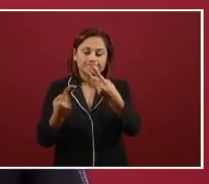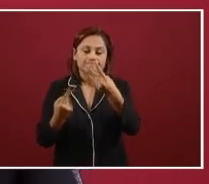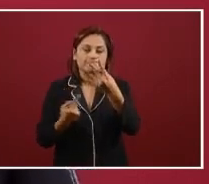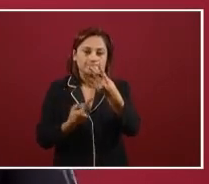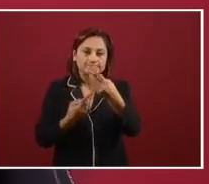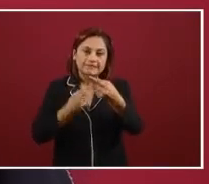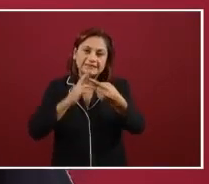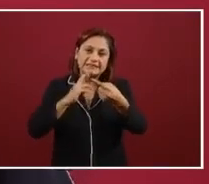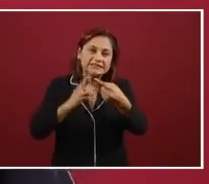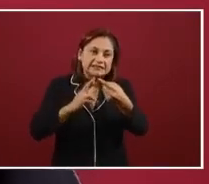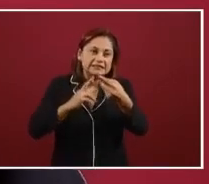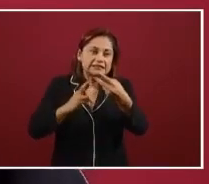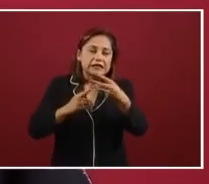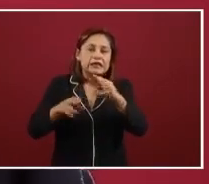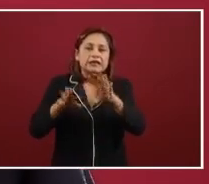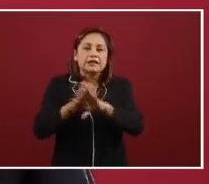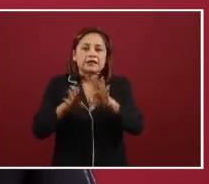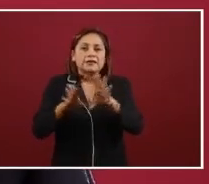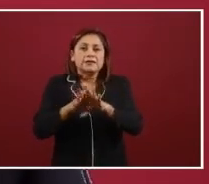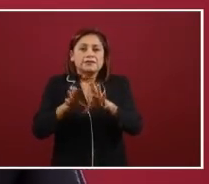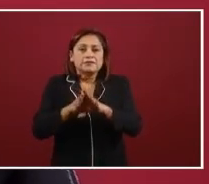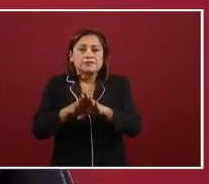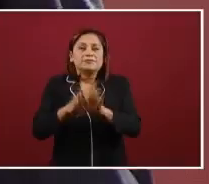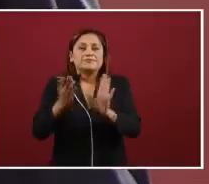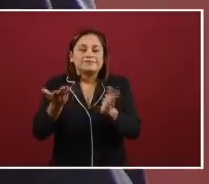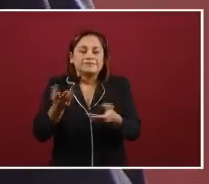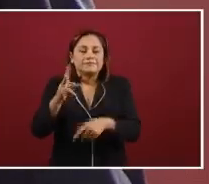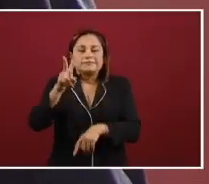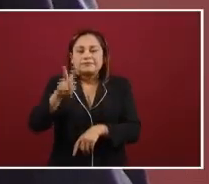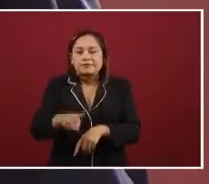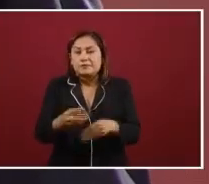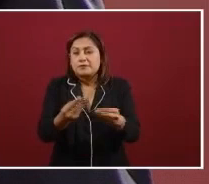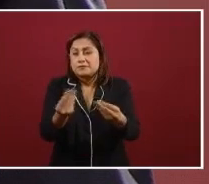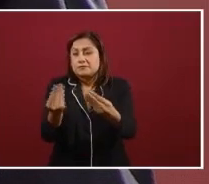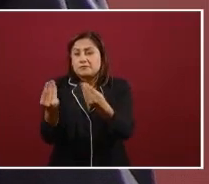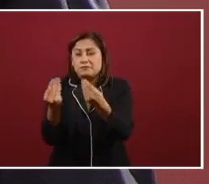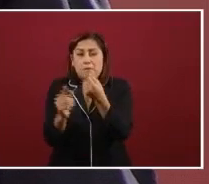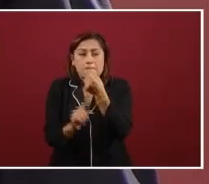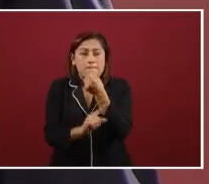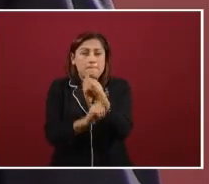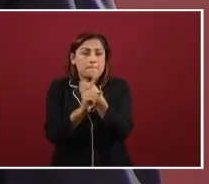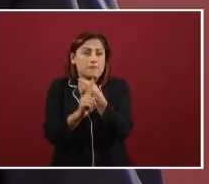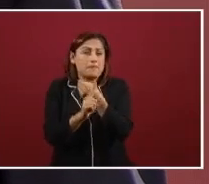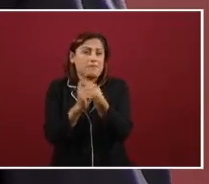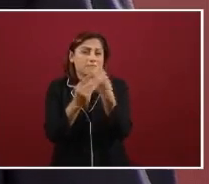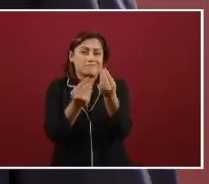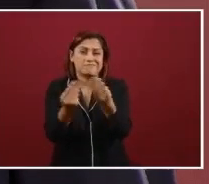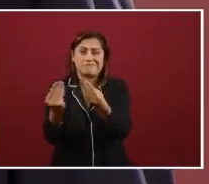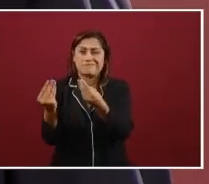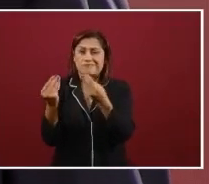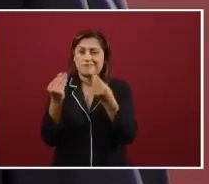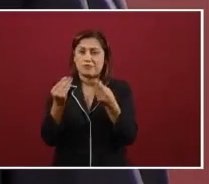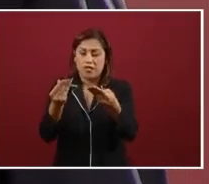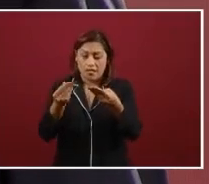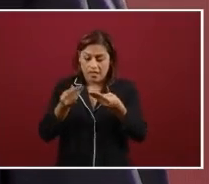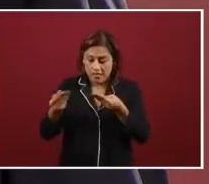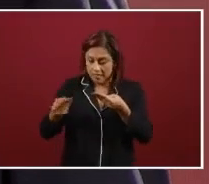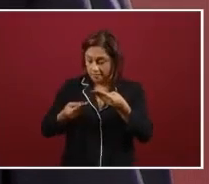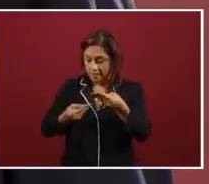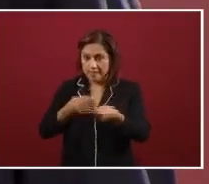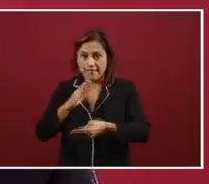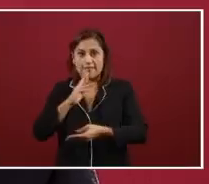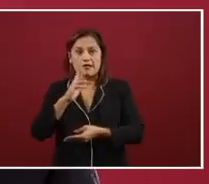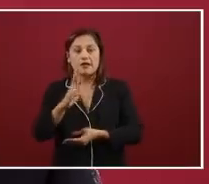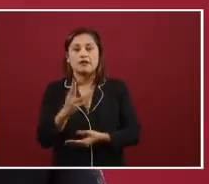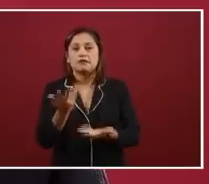Es que son muchos casos, muchos problemas a resolver.